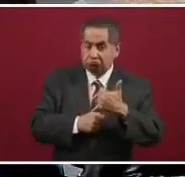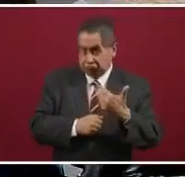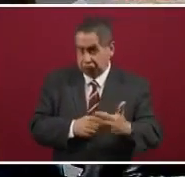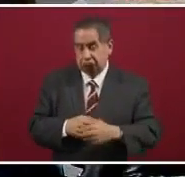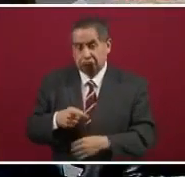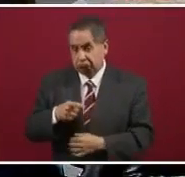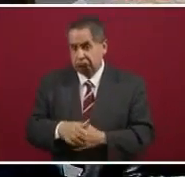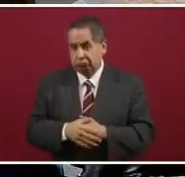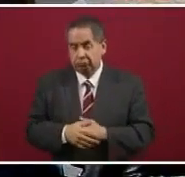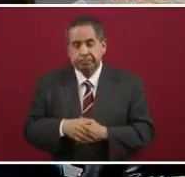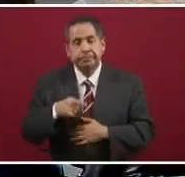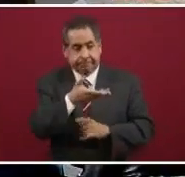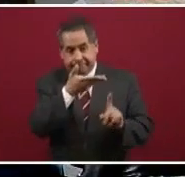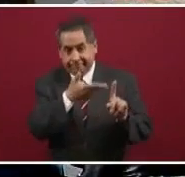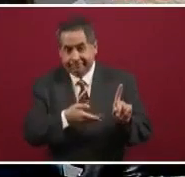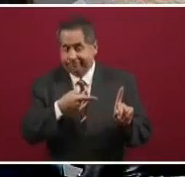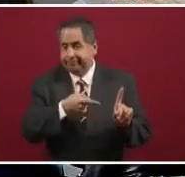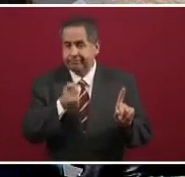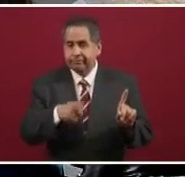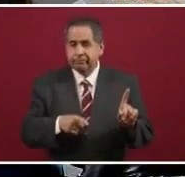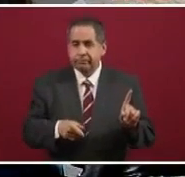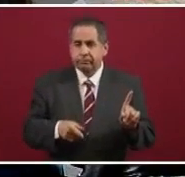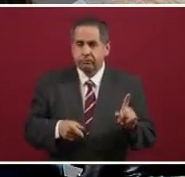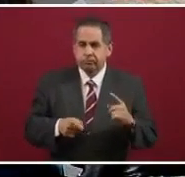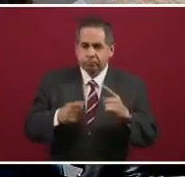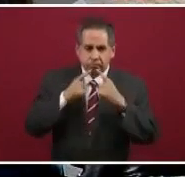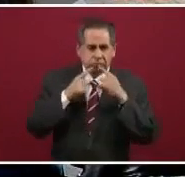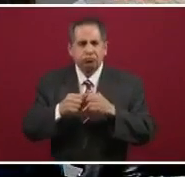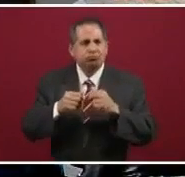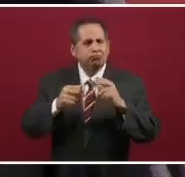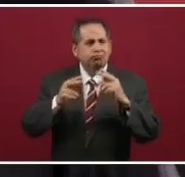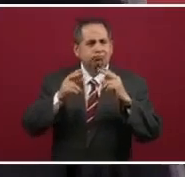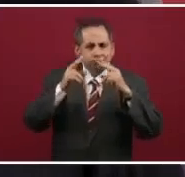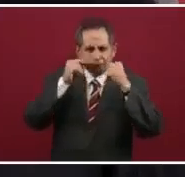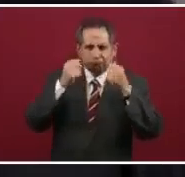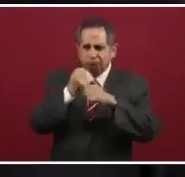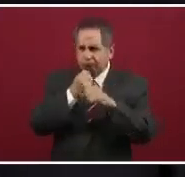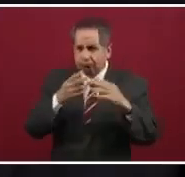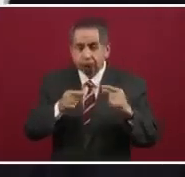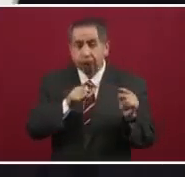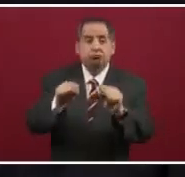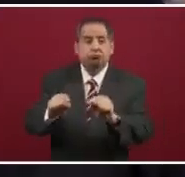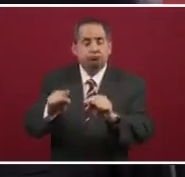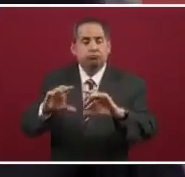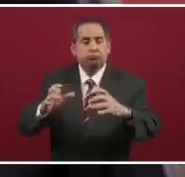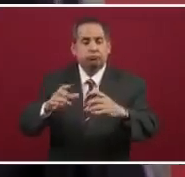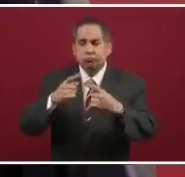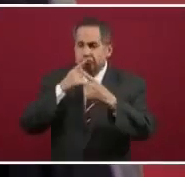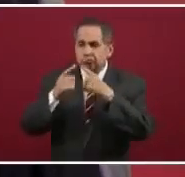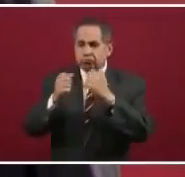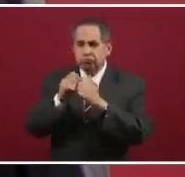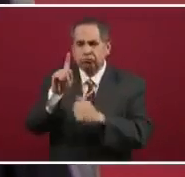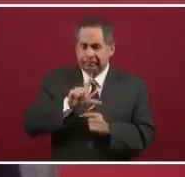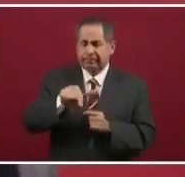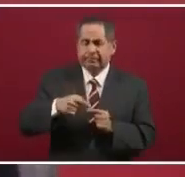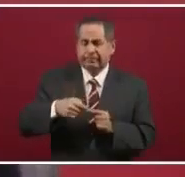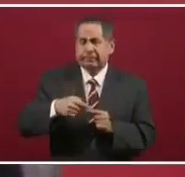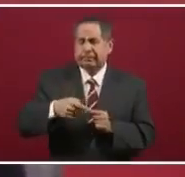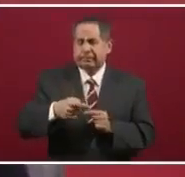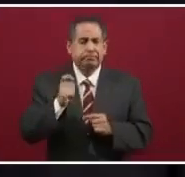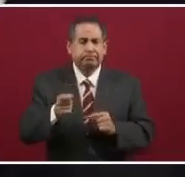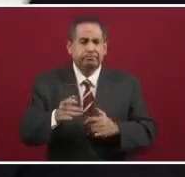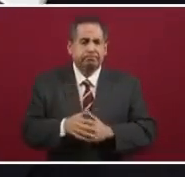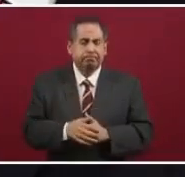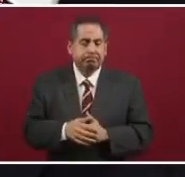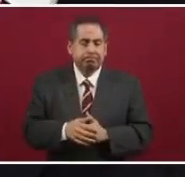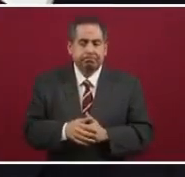Fue, entre otras cosas, enviado del zapatismo a la Convención de Aguascalientes y poco después de